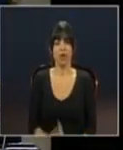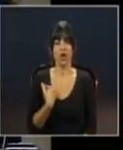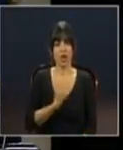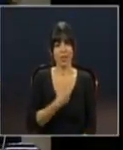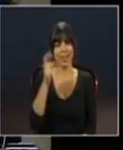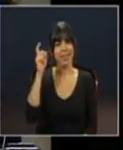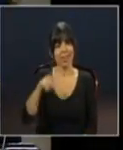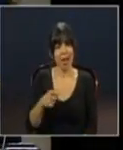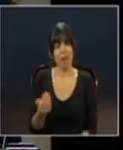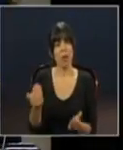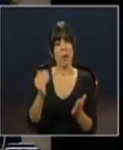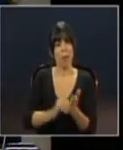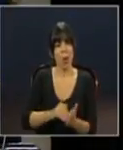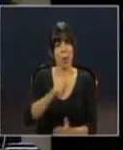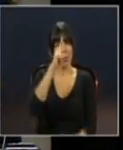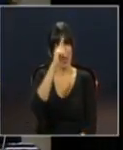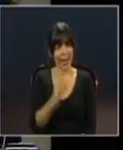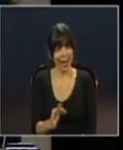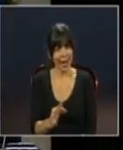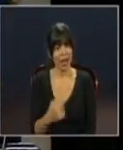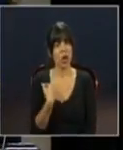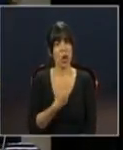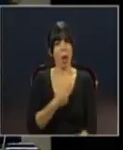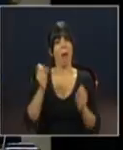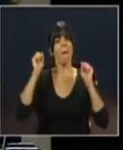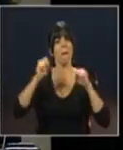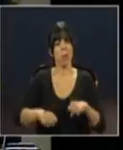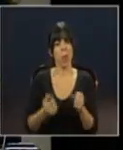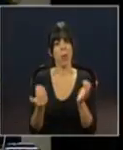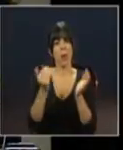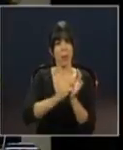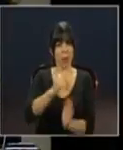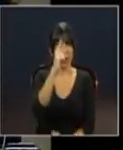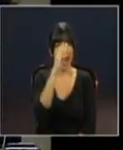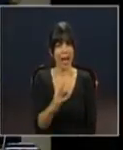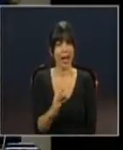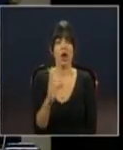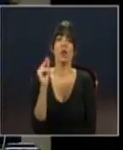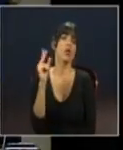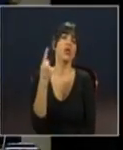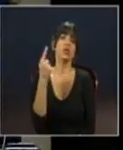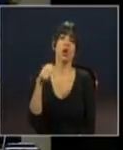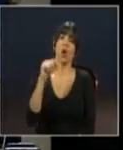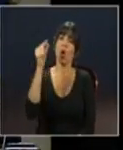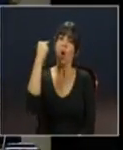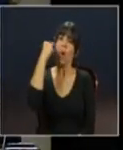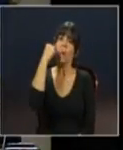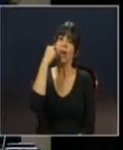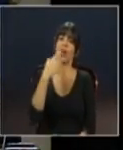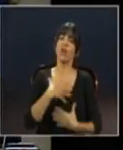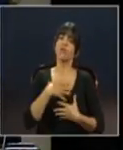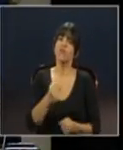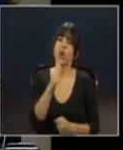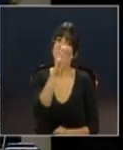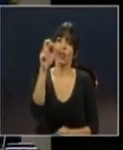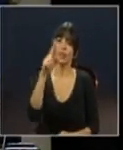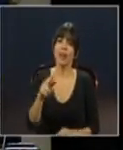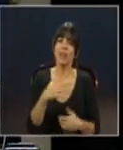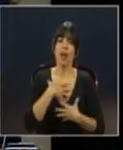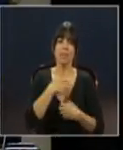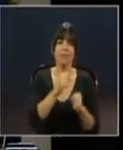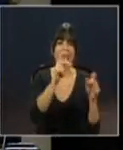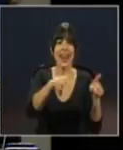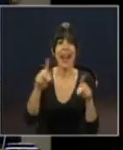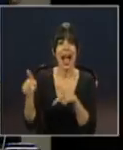Tenemos que volver a creer, podemos volver a creer, no solo en este gobierno, sino en Costa Rica, en su gente, en